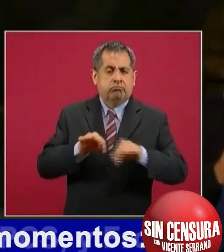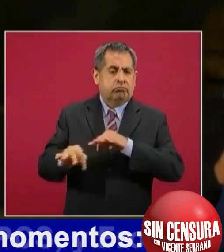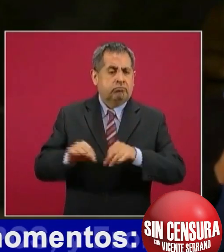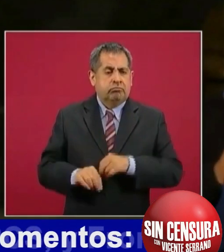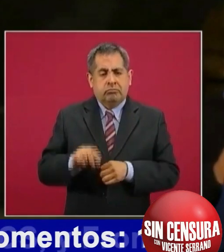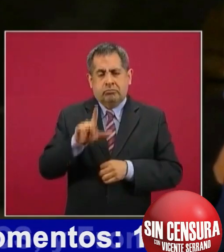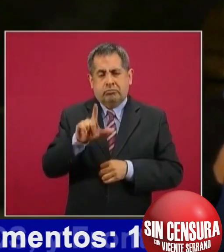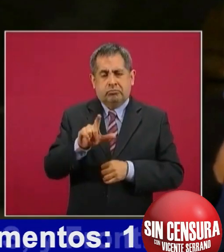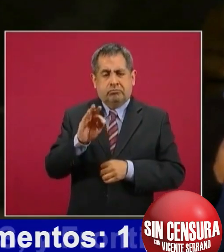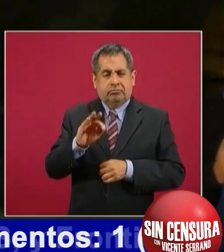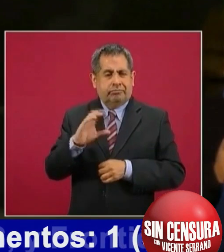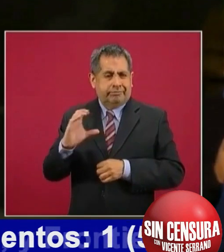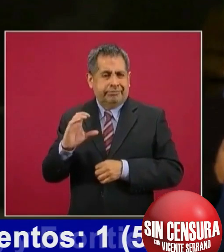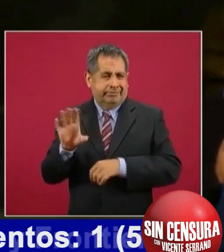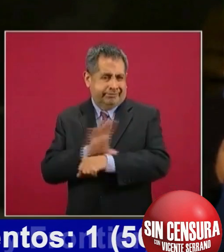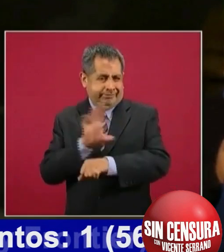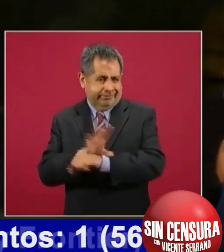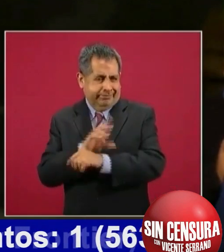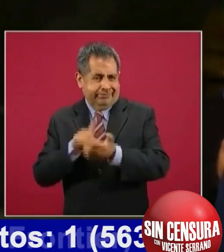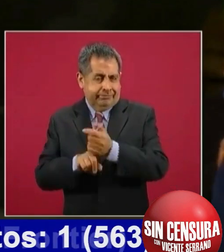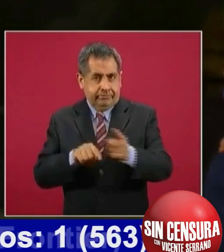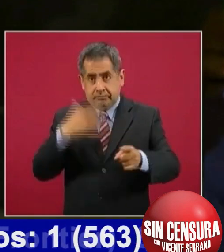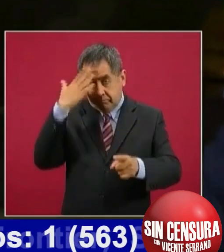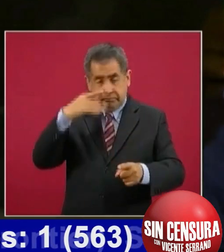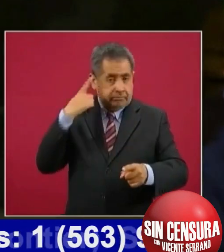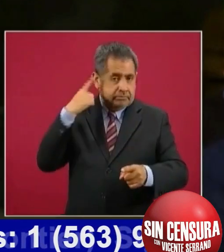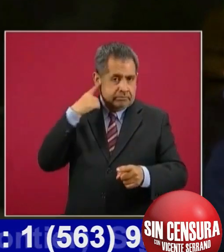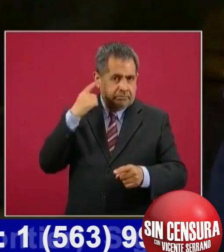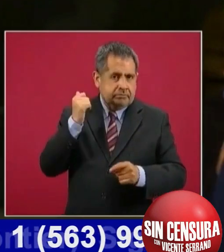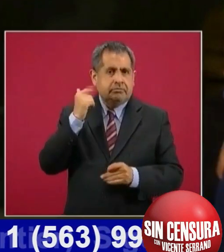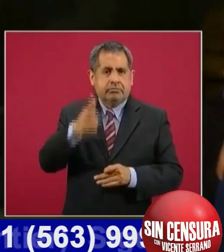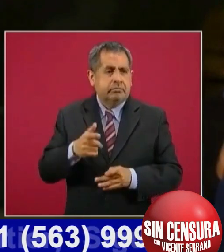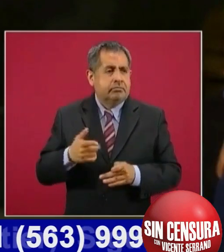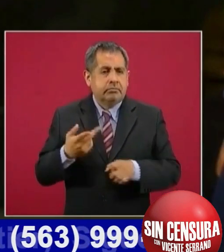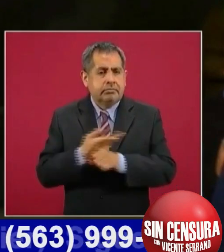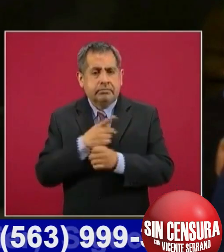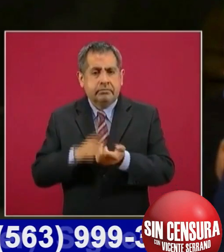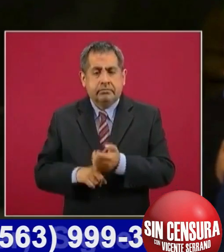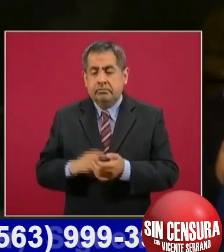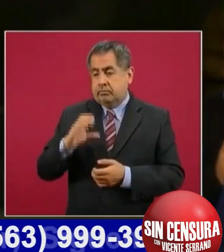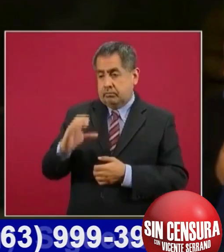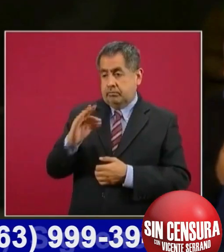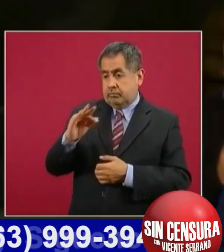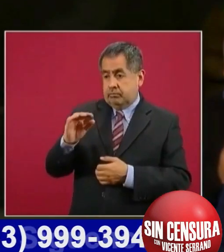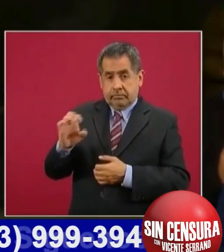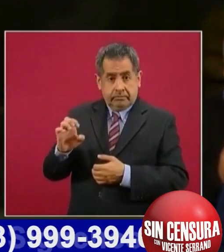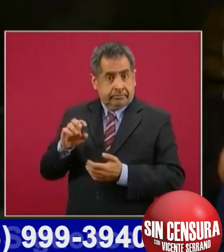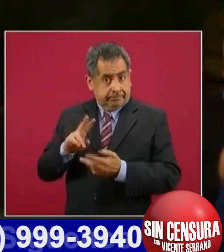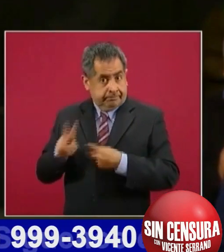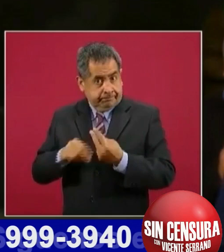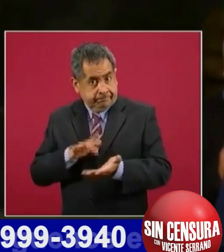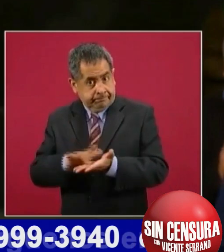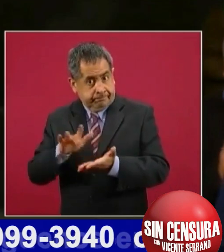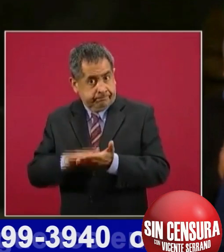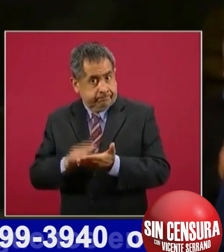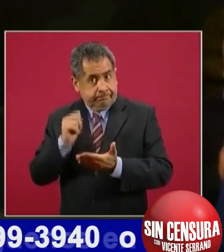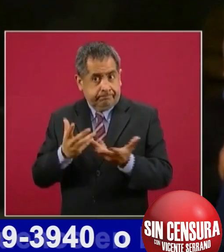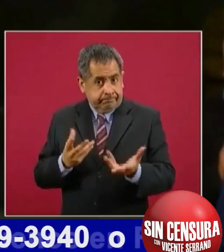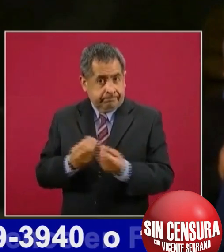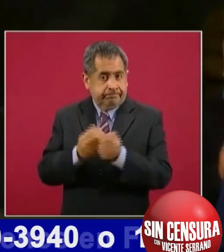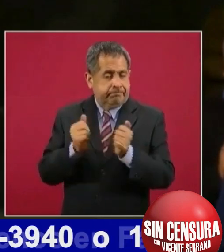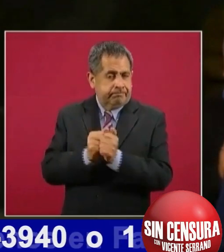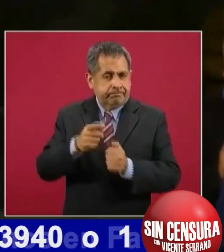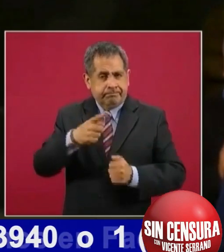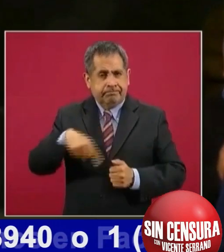no sé si tiene conocimiento sobre esta denuncia y si la Comisión Federal de Electricidad estaría colaborando en alguna manera con